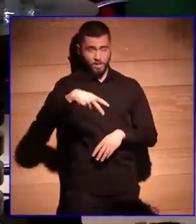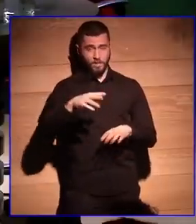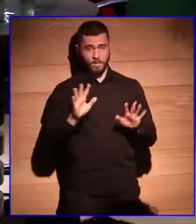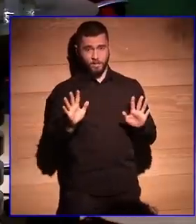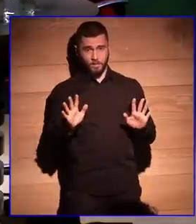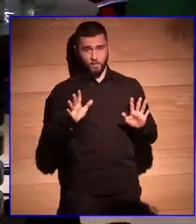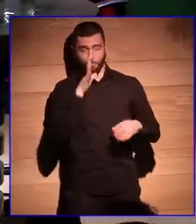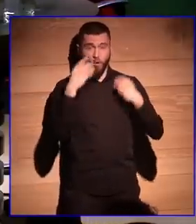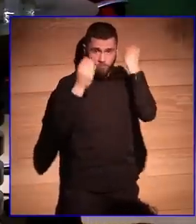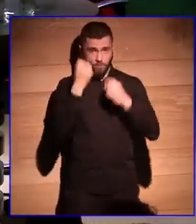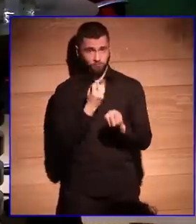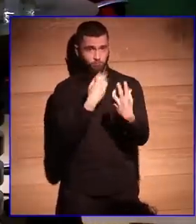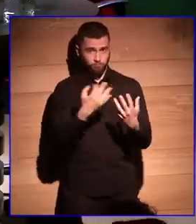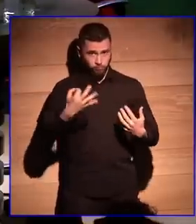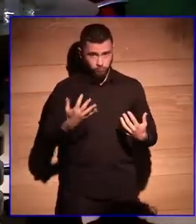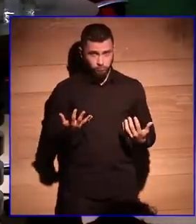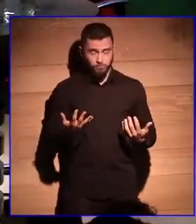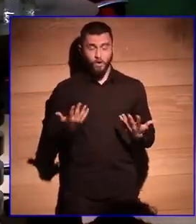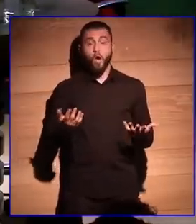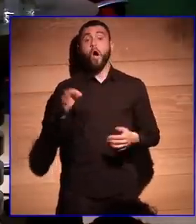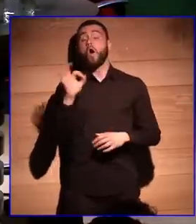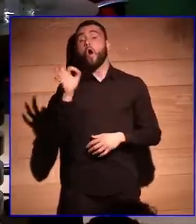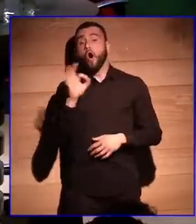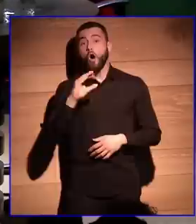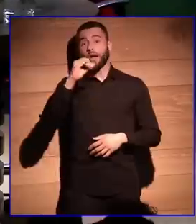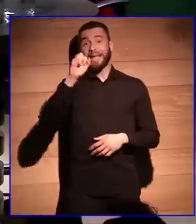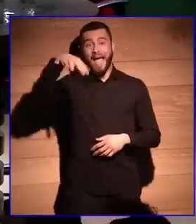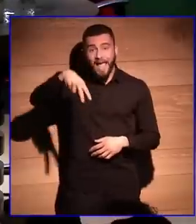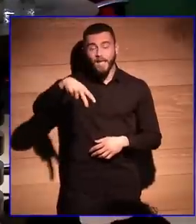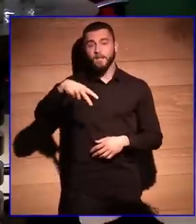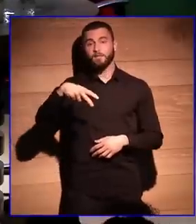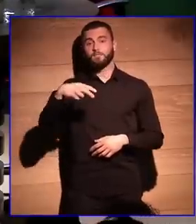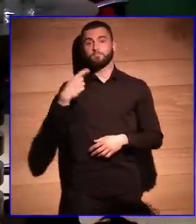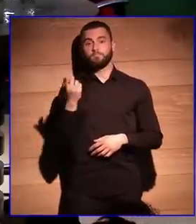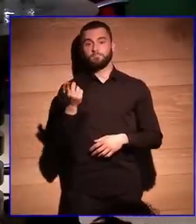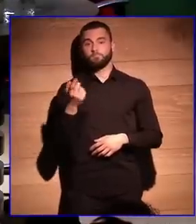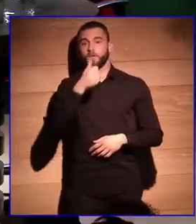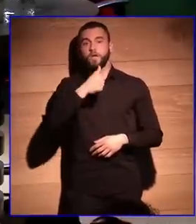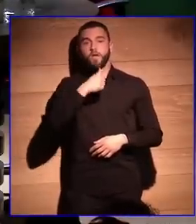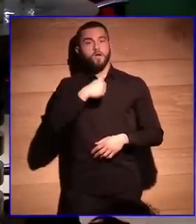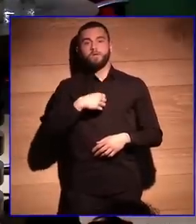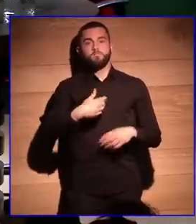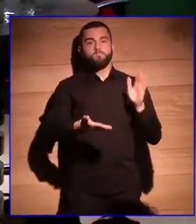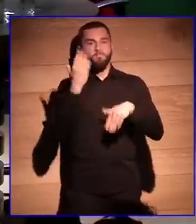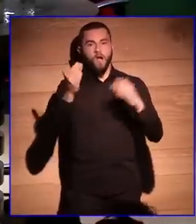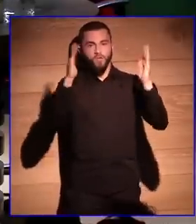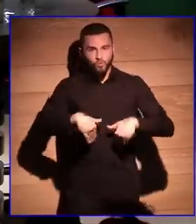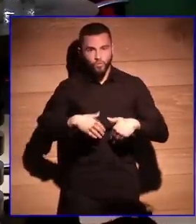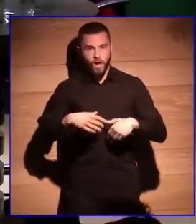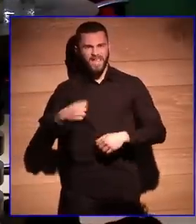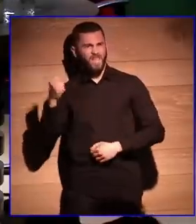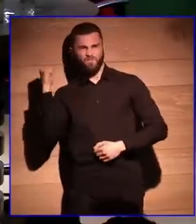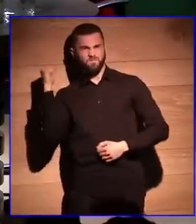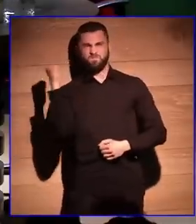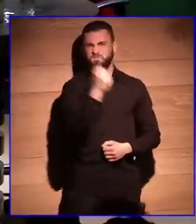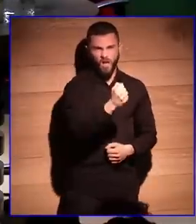Perdona que haga esta reflexión. ¿O en el hecho de que Caín en un momento determinado ya no pudiera aguantar más y le pegara con una quijada en la cabeza